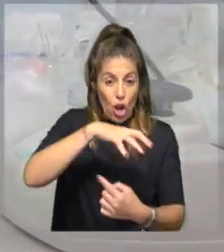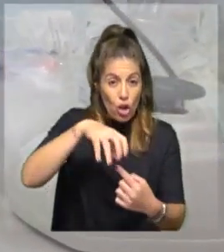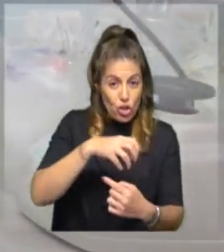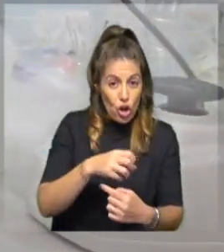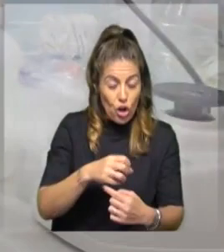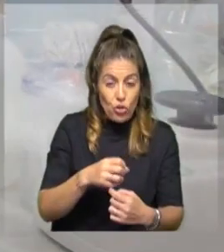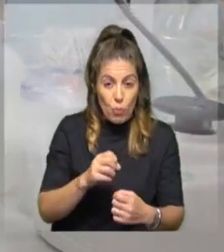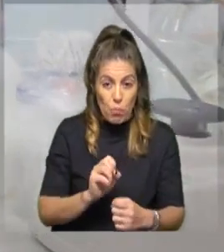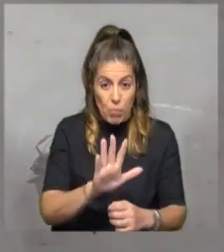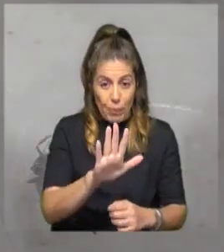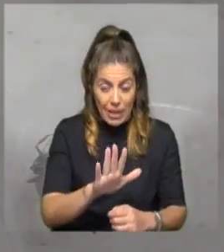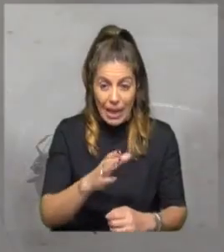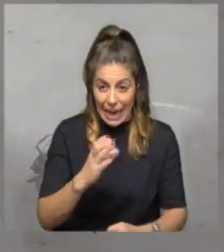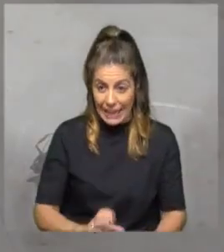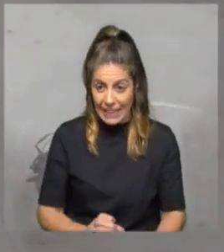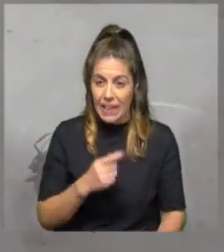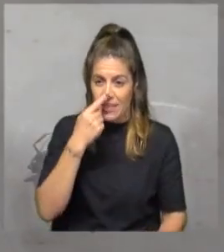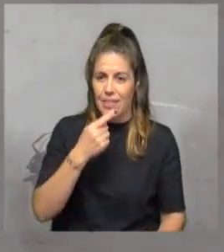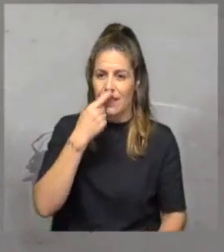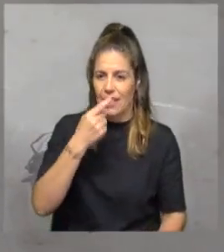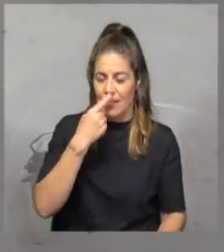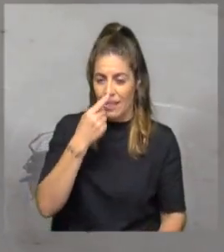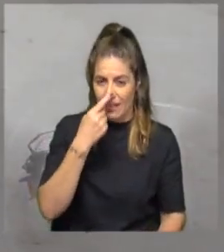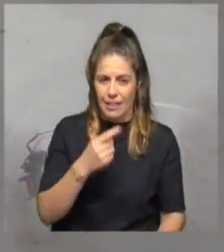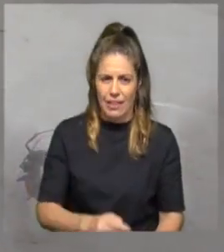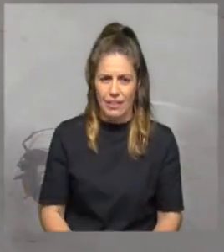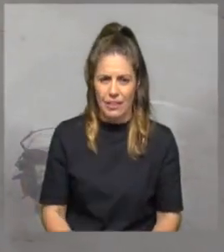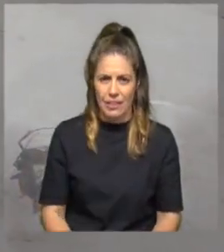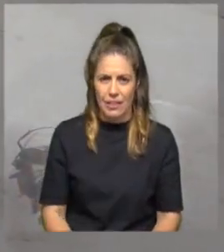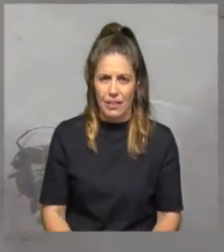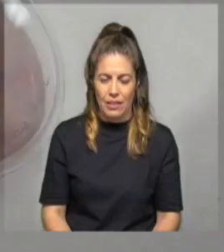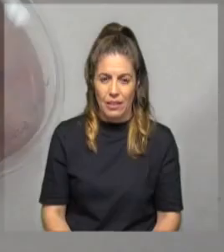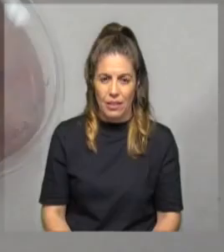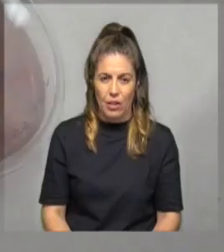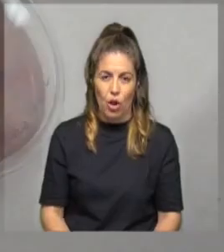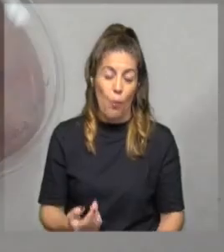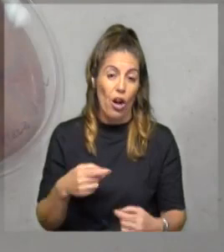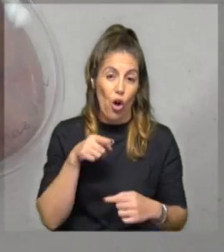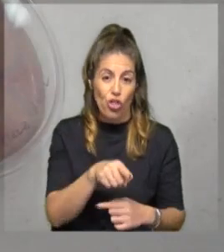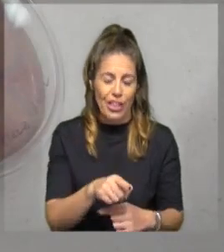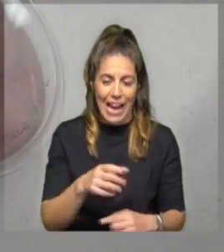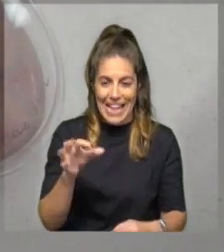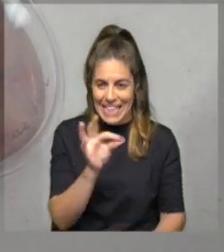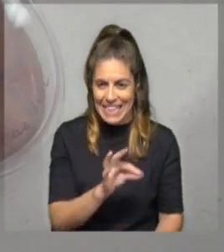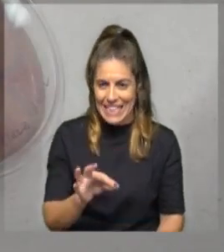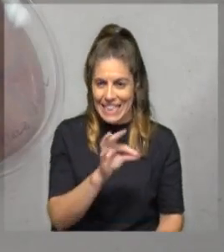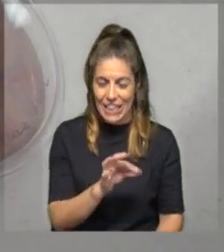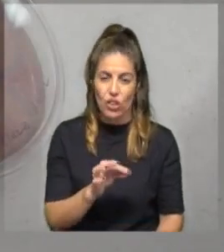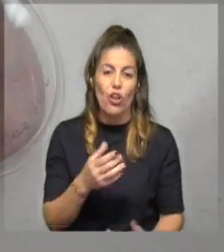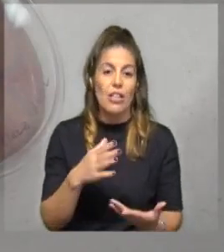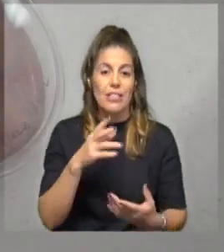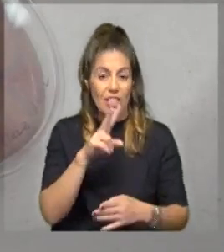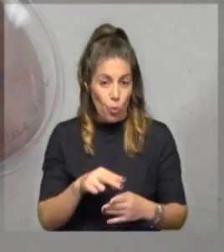muy interesantes. Bueno, hay hongos que son patógenos de insectos, que son entomopatógenos, y entonces se utilizan como